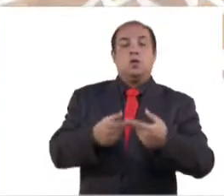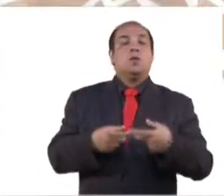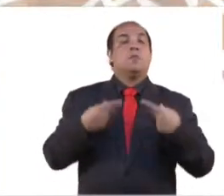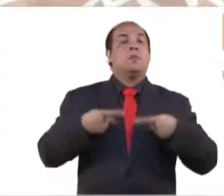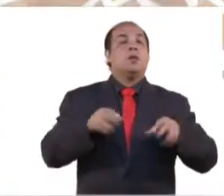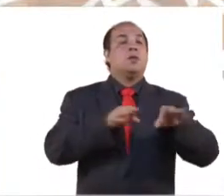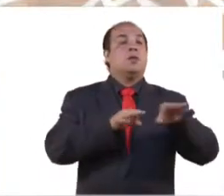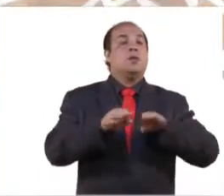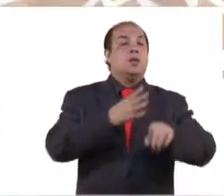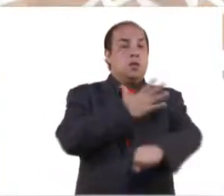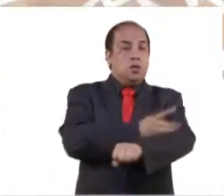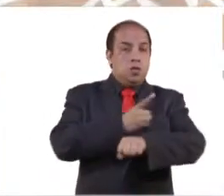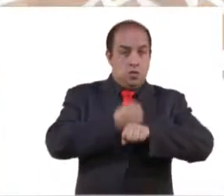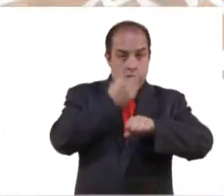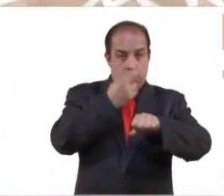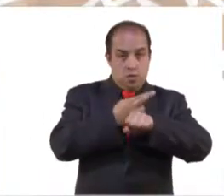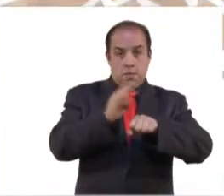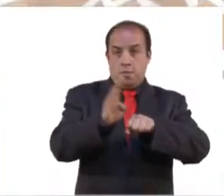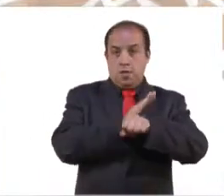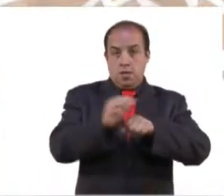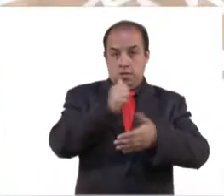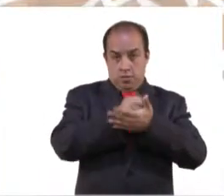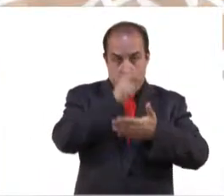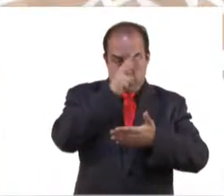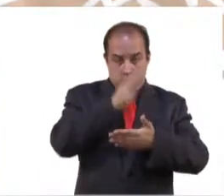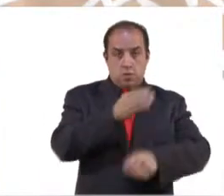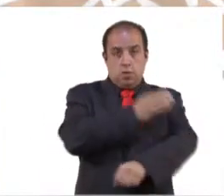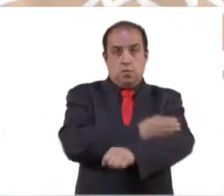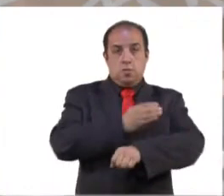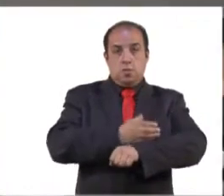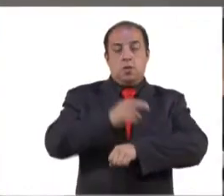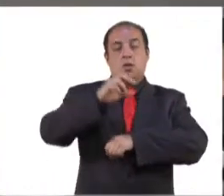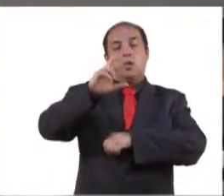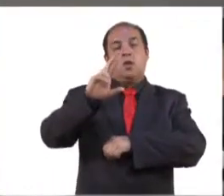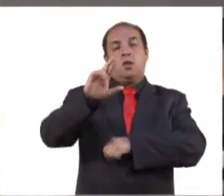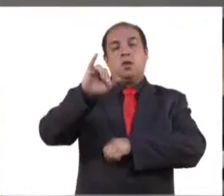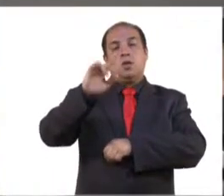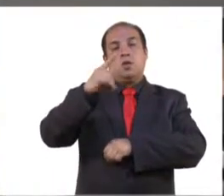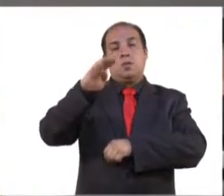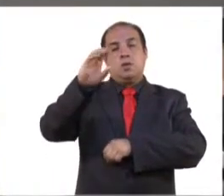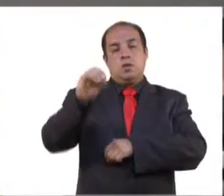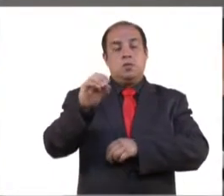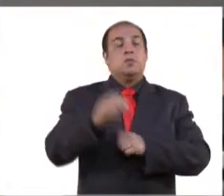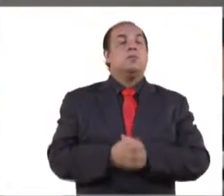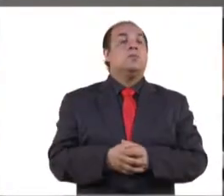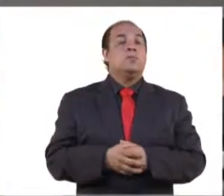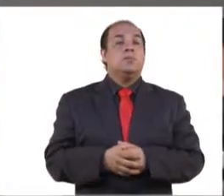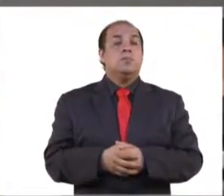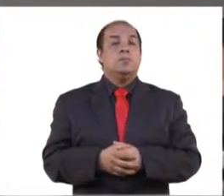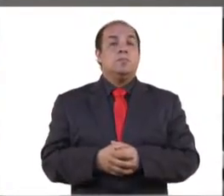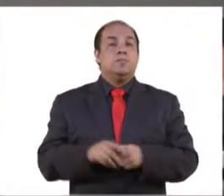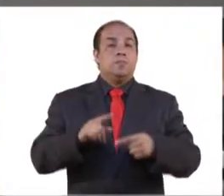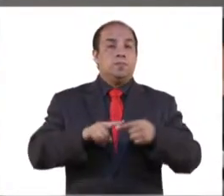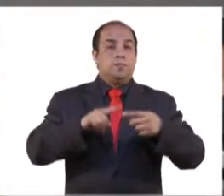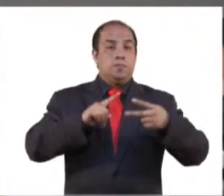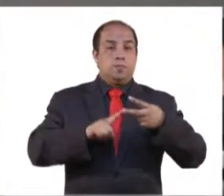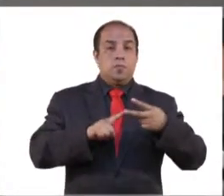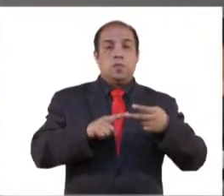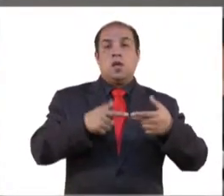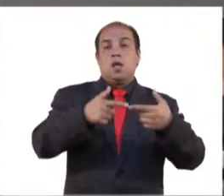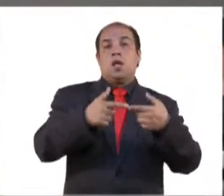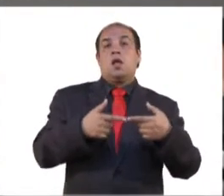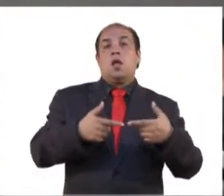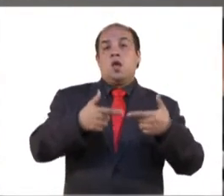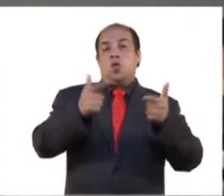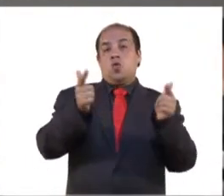coordina el secretario de Bienestar de aquí de la ciudad, el compañero Rigoberto Salgado, y el equipo que coordina Fanny por